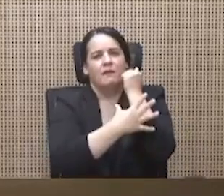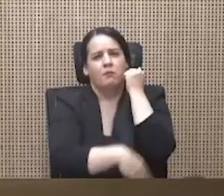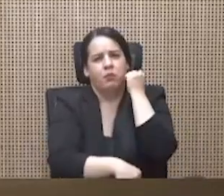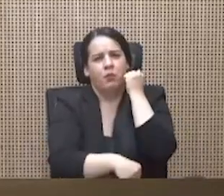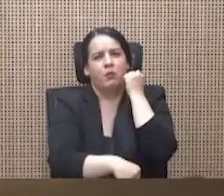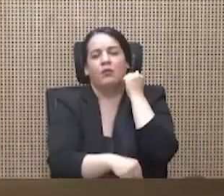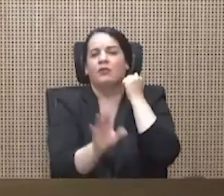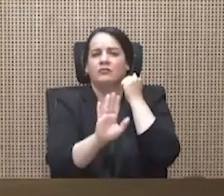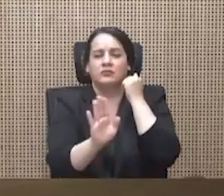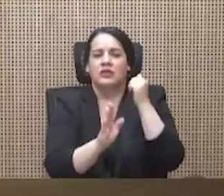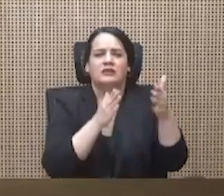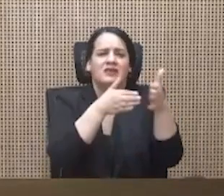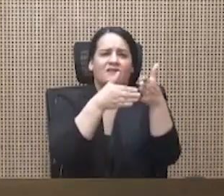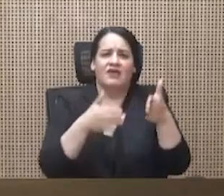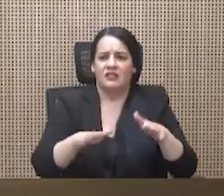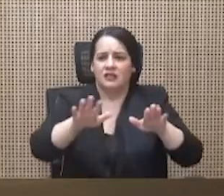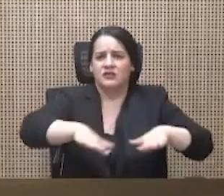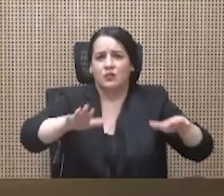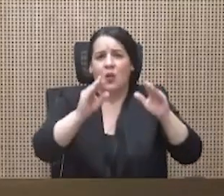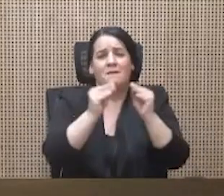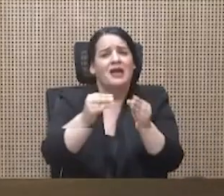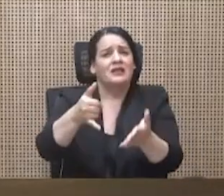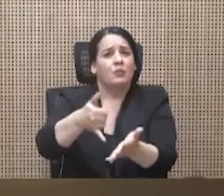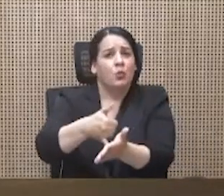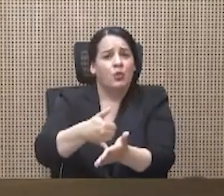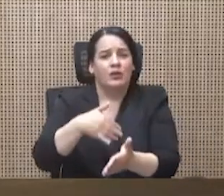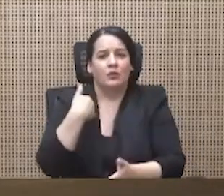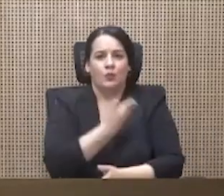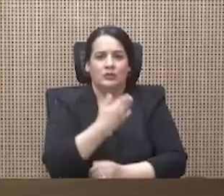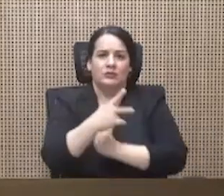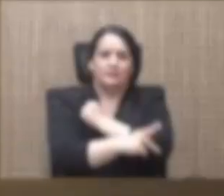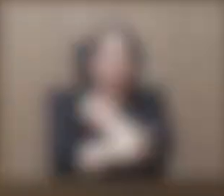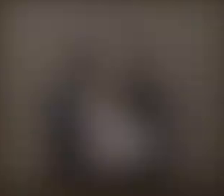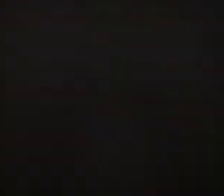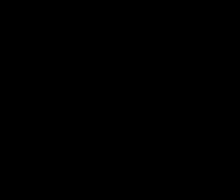se afecte a los sectores más vulnerables de este país. Muchísimas gracias.